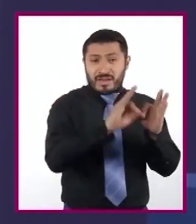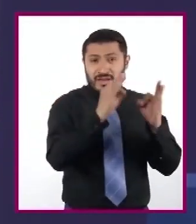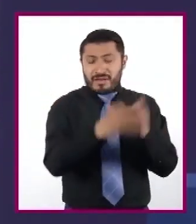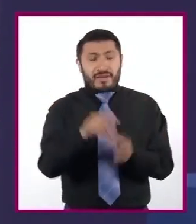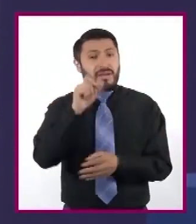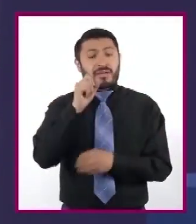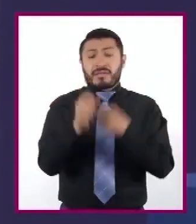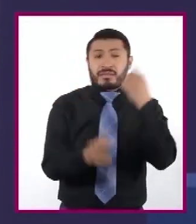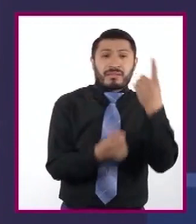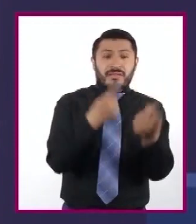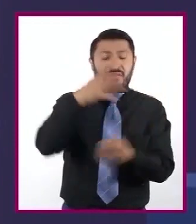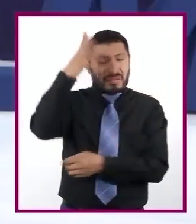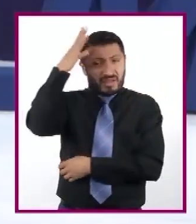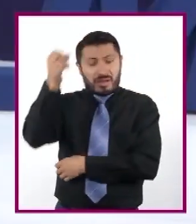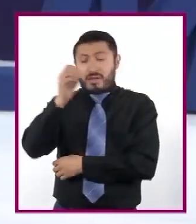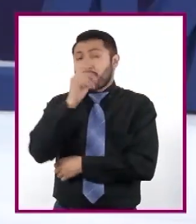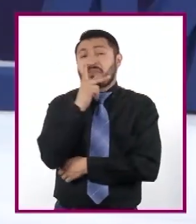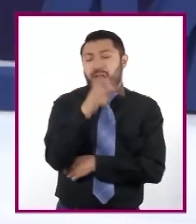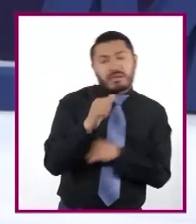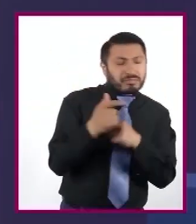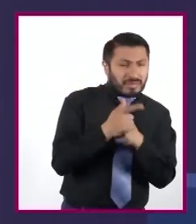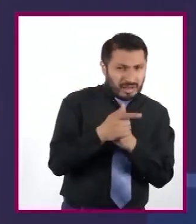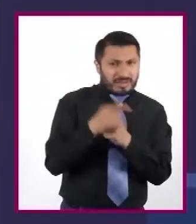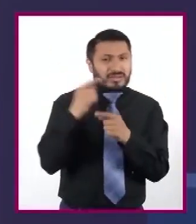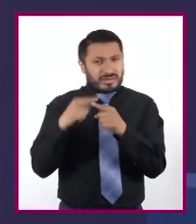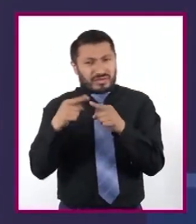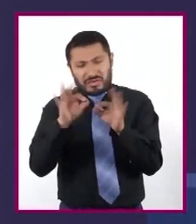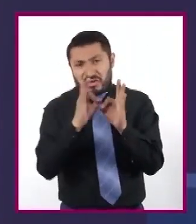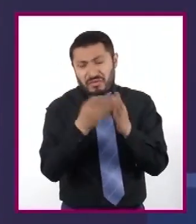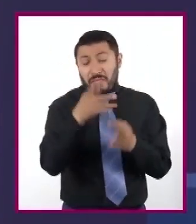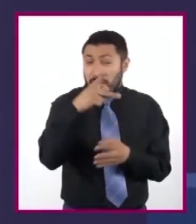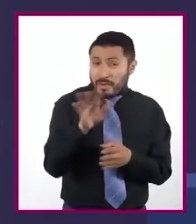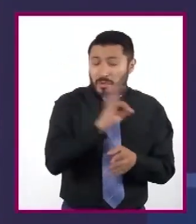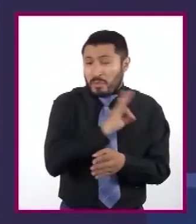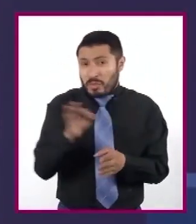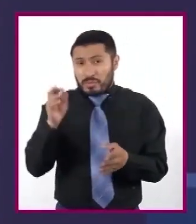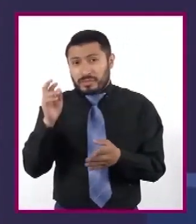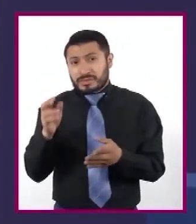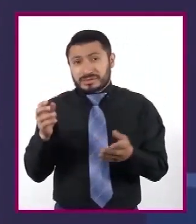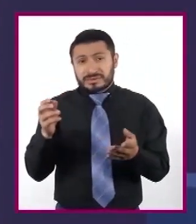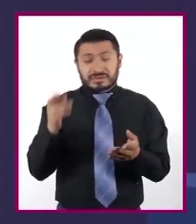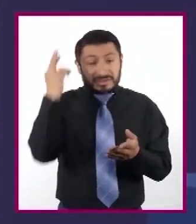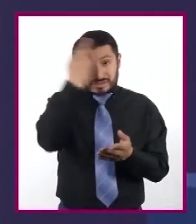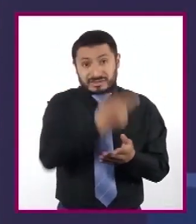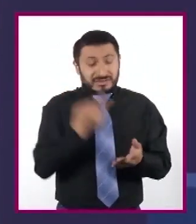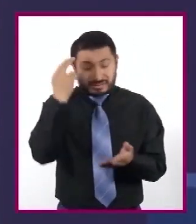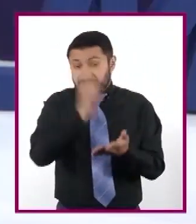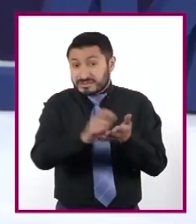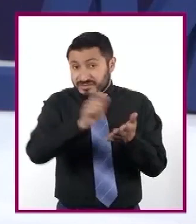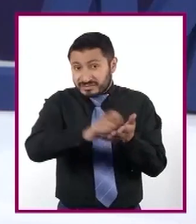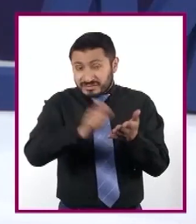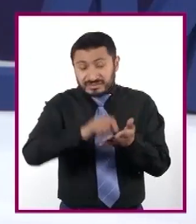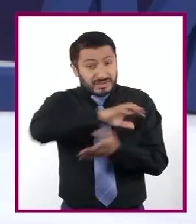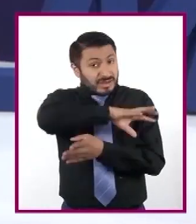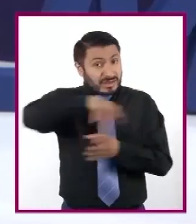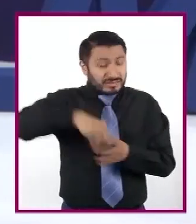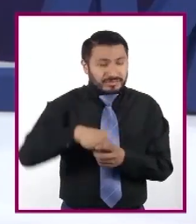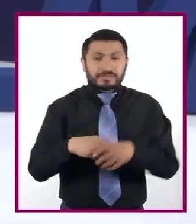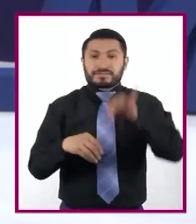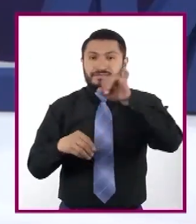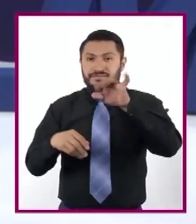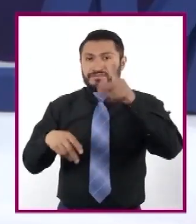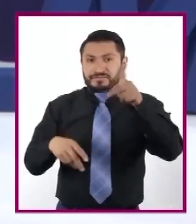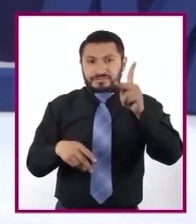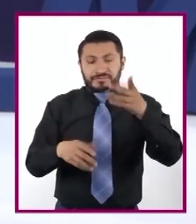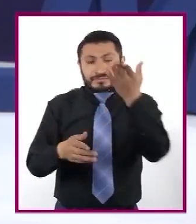ciertos conceptos o palabras, pero ¿podemos revisar un texto completo? Claro que sí, pero antes